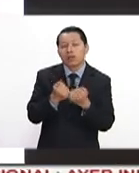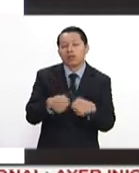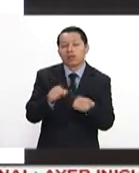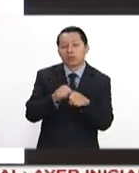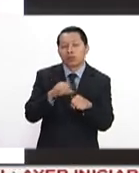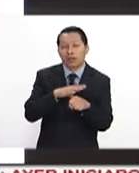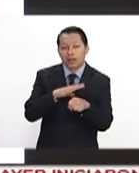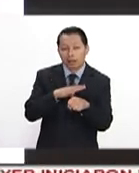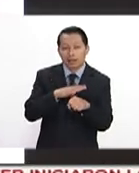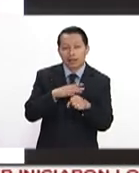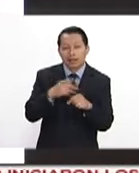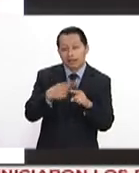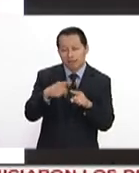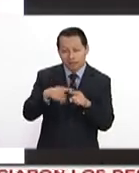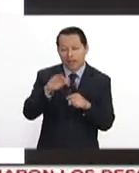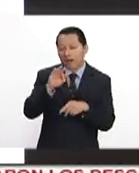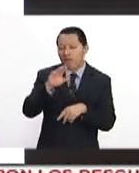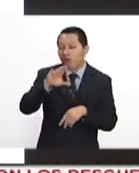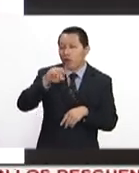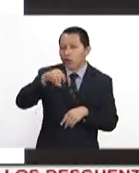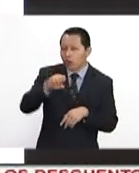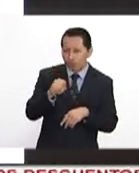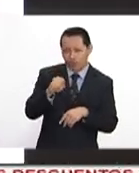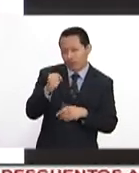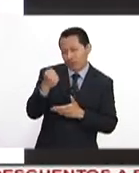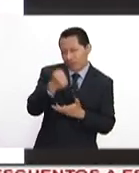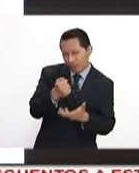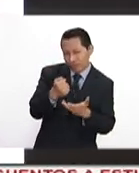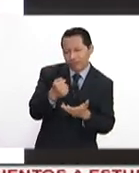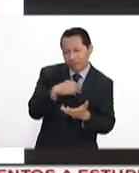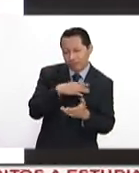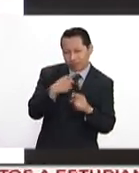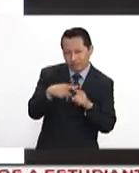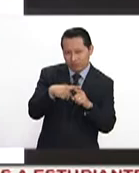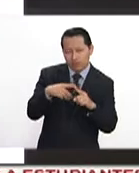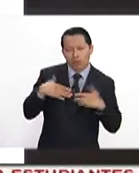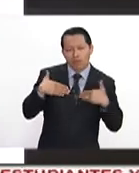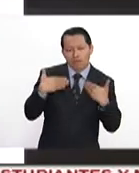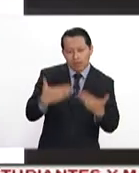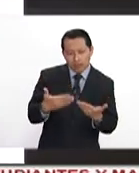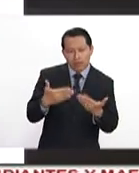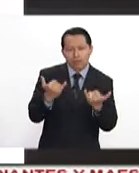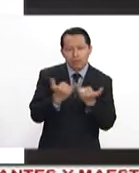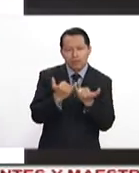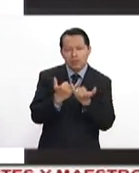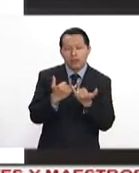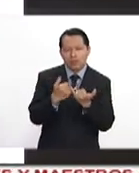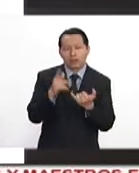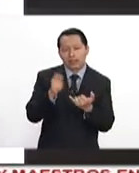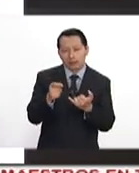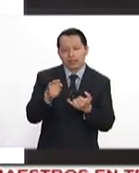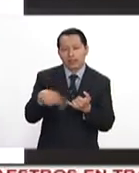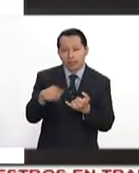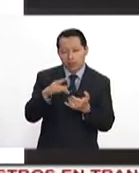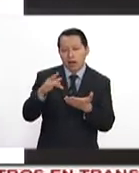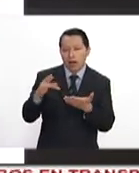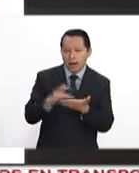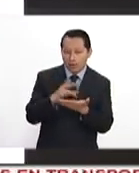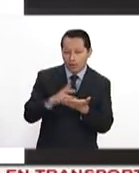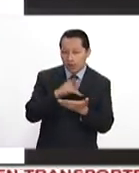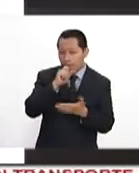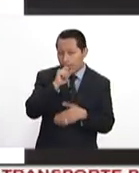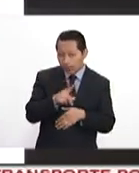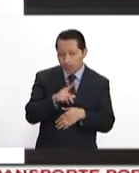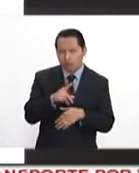tenemos a fondos de inversión que han invertido en la compañía, nos han dado su confianza, y que obviamente sin ellos y su apoyo y